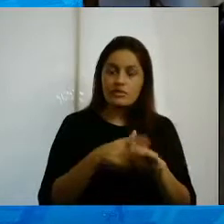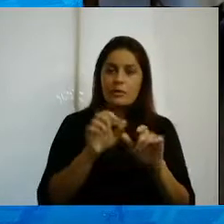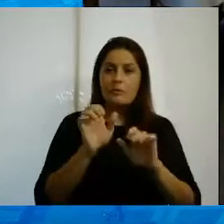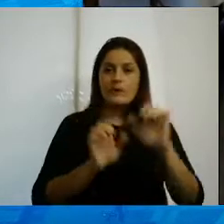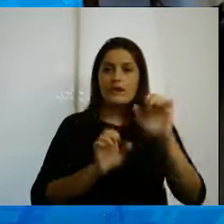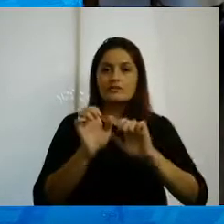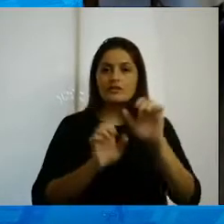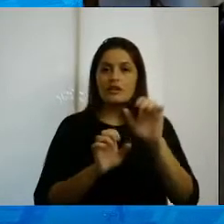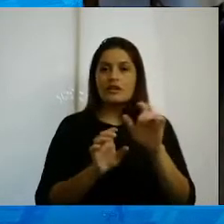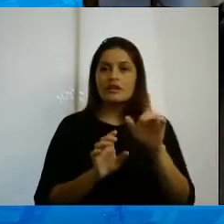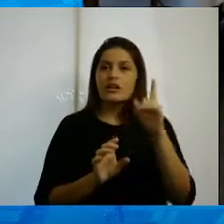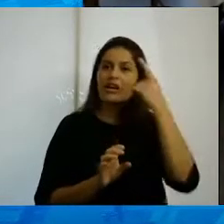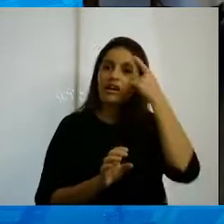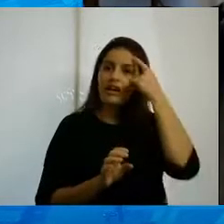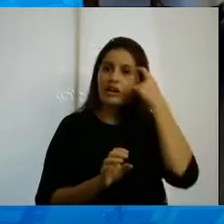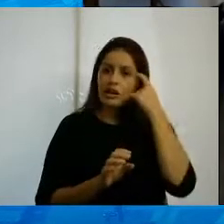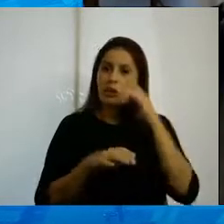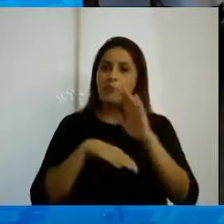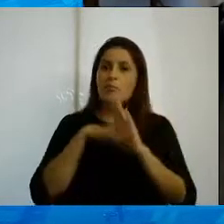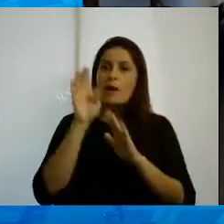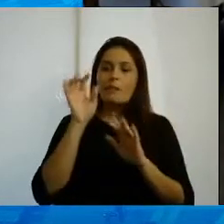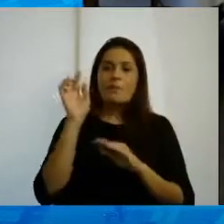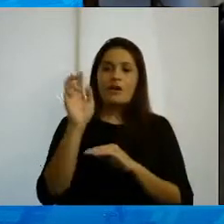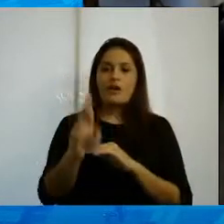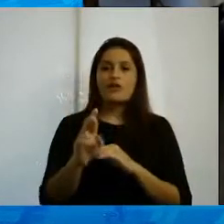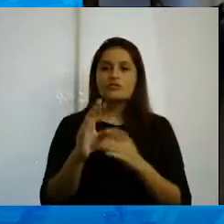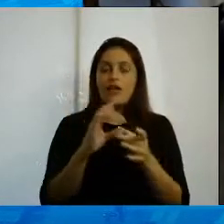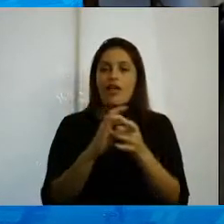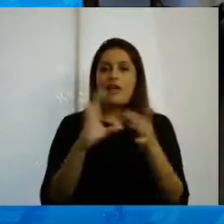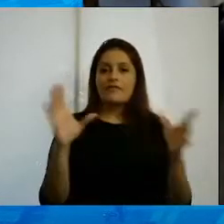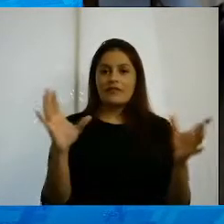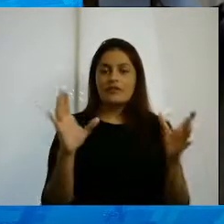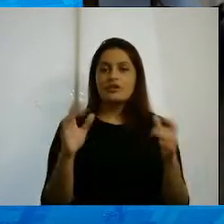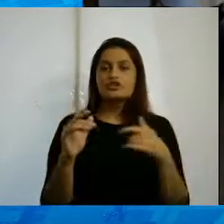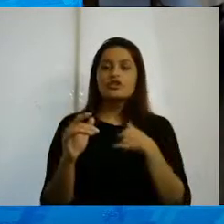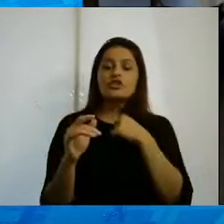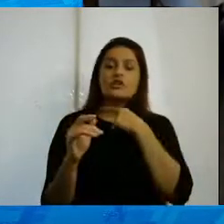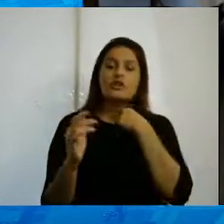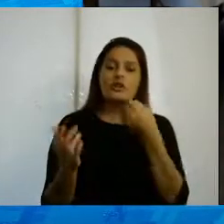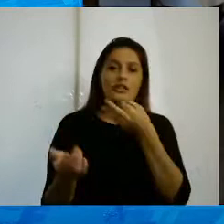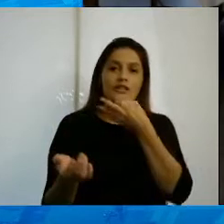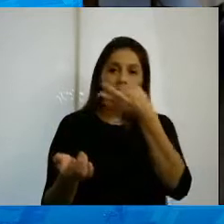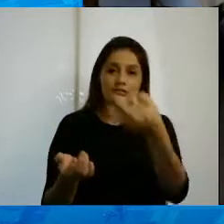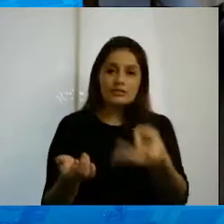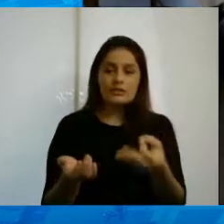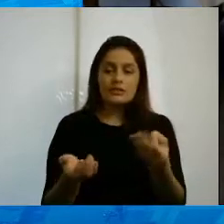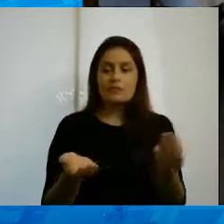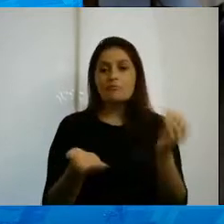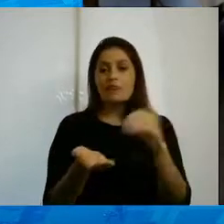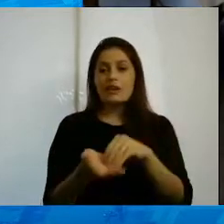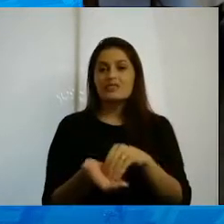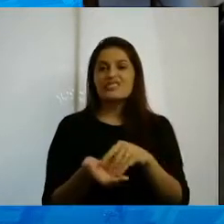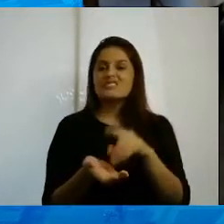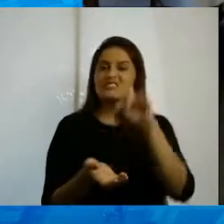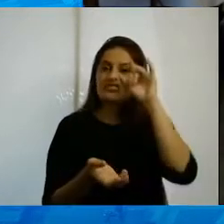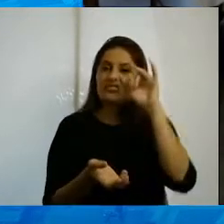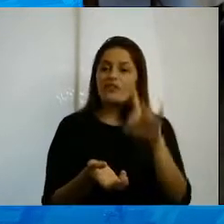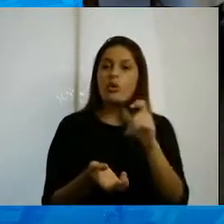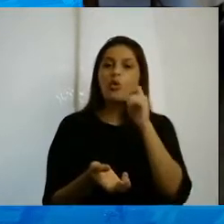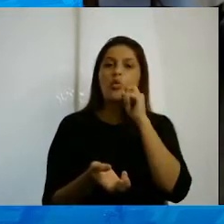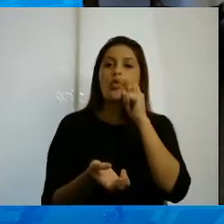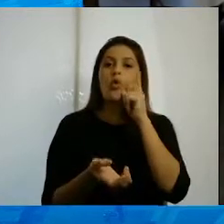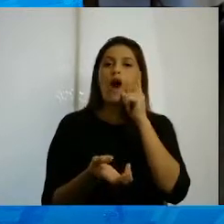empresa, creo que se agrava más la situación. Lo que a mí me gustaría agregar al respecto es saber bajo qué condiciones